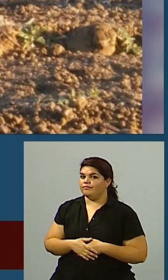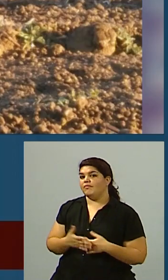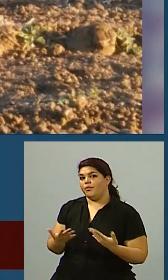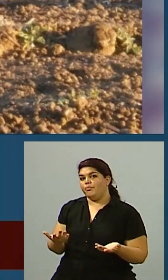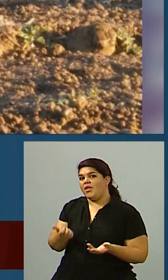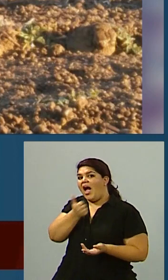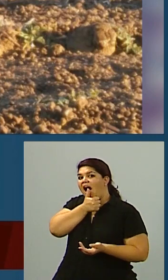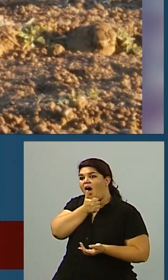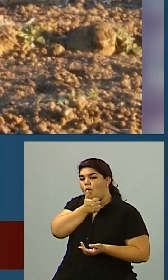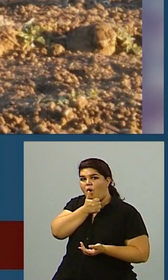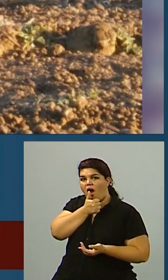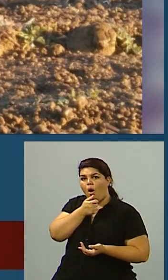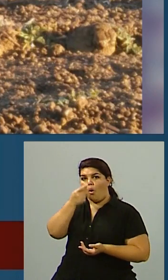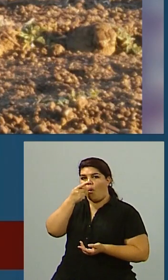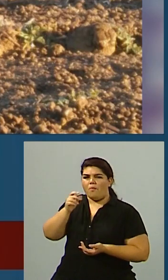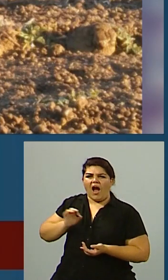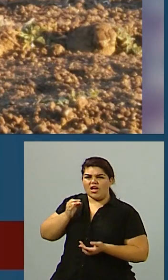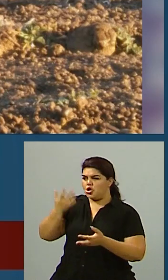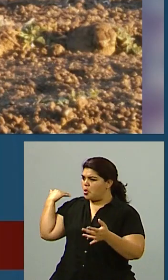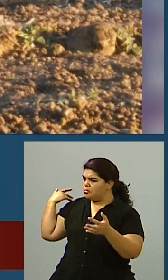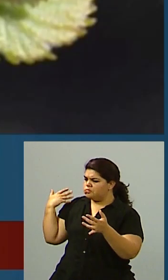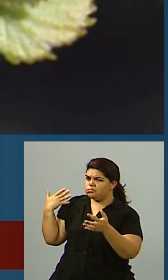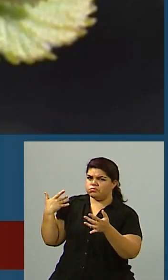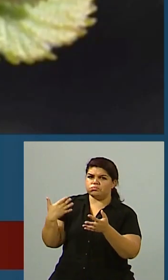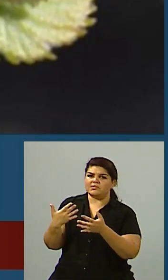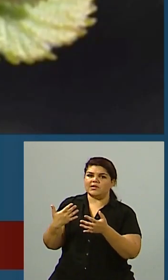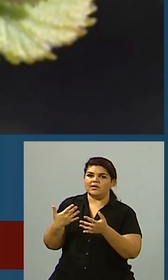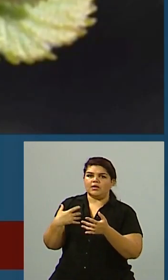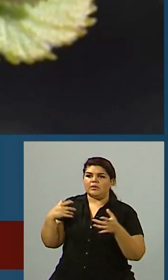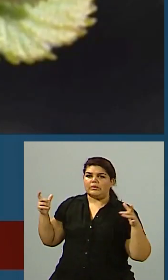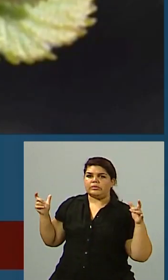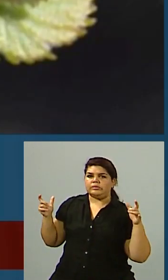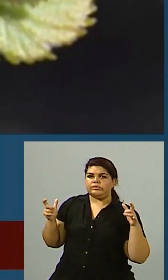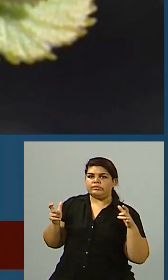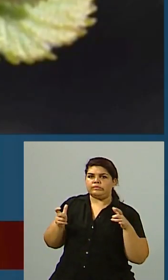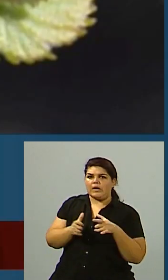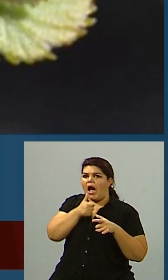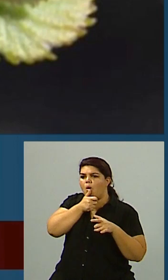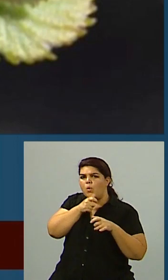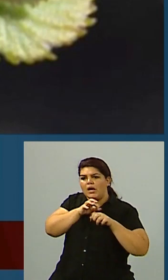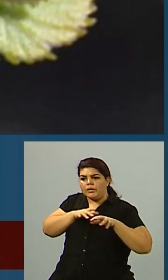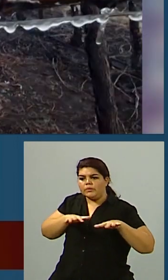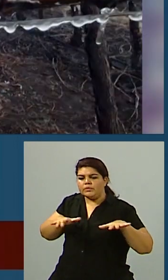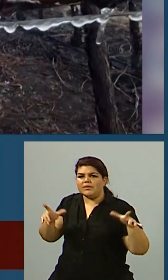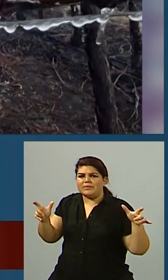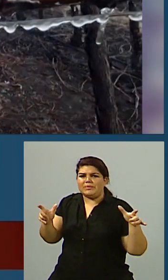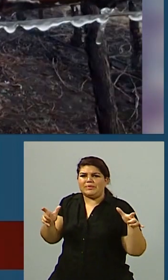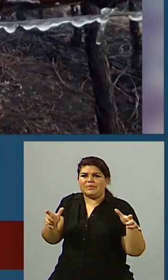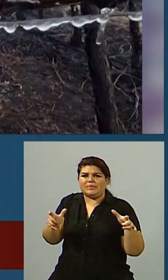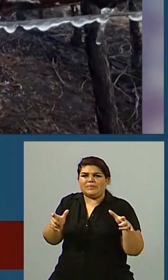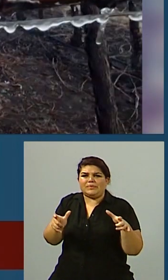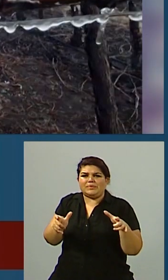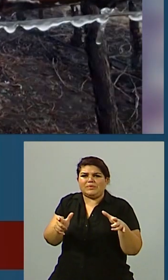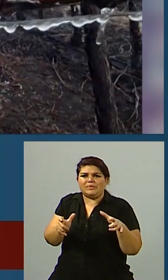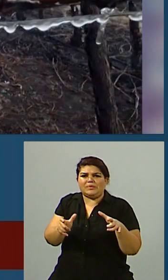recurso hídrico. Sí. Se ha administrado desde el Departamento General de Irrigación, las inspectorías de cauce, etcétera.